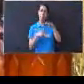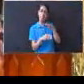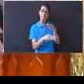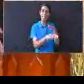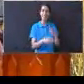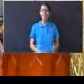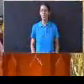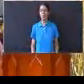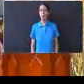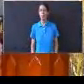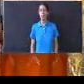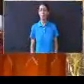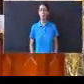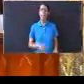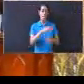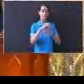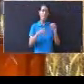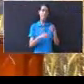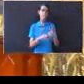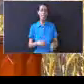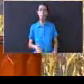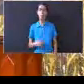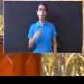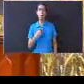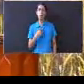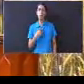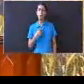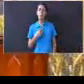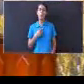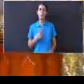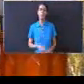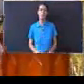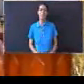Y le cambia a uno el polo. El polo.